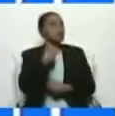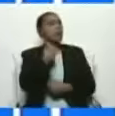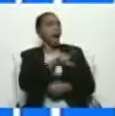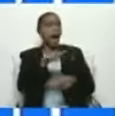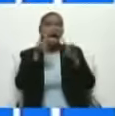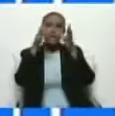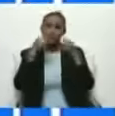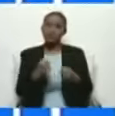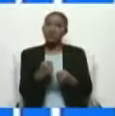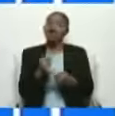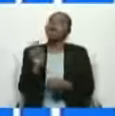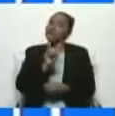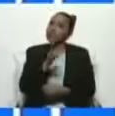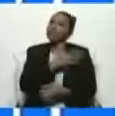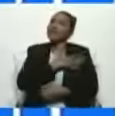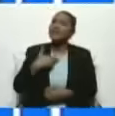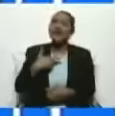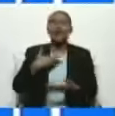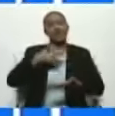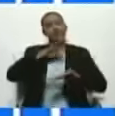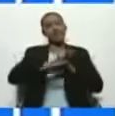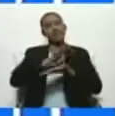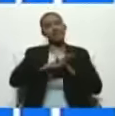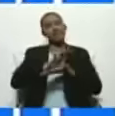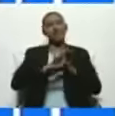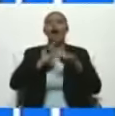Eso es lo que la gente quiere y la gente va a defender esa paz.